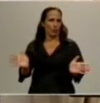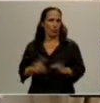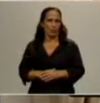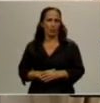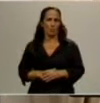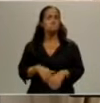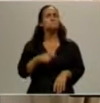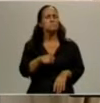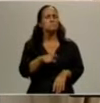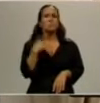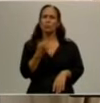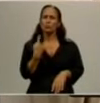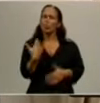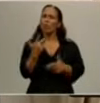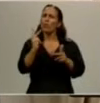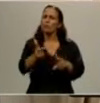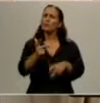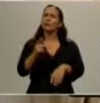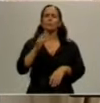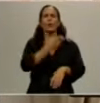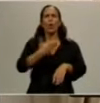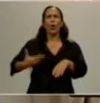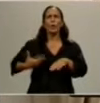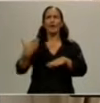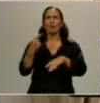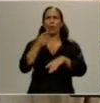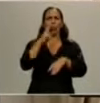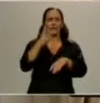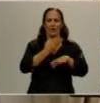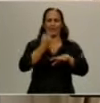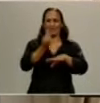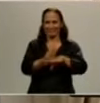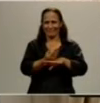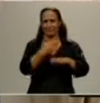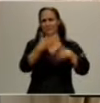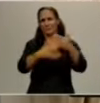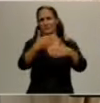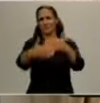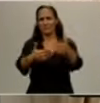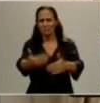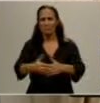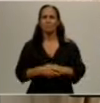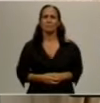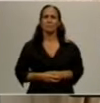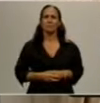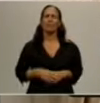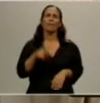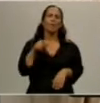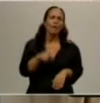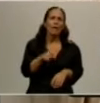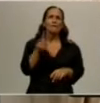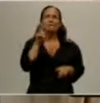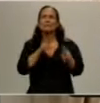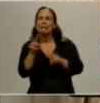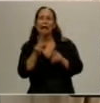Podríamos también afirmar que durante todo ese transcurso de los gobiernos 2004 se abrieron todos, absolutamente todos,